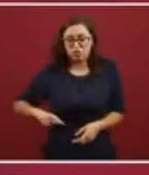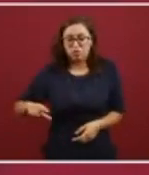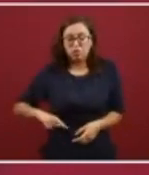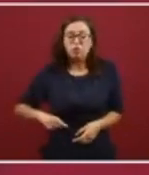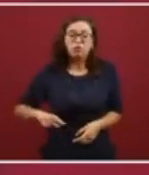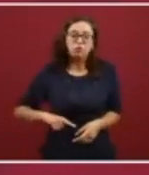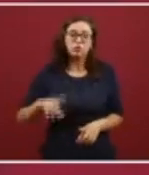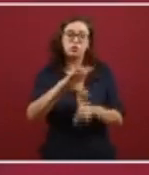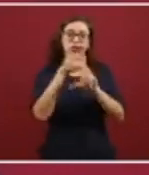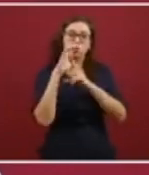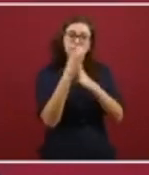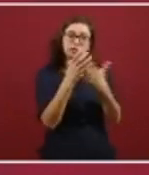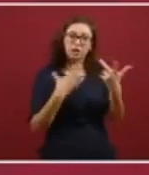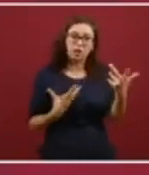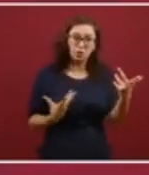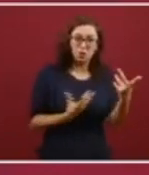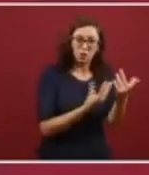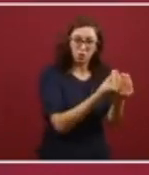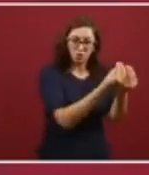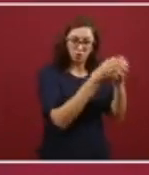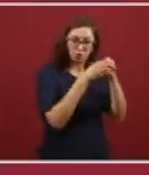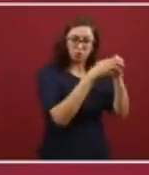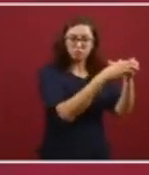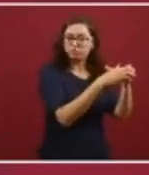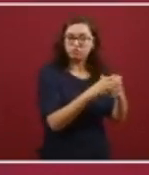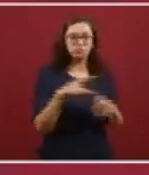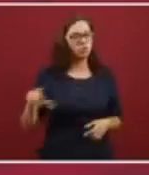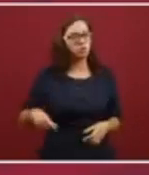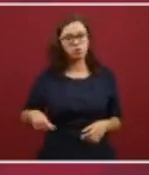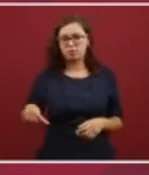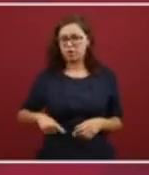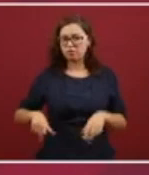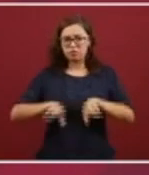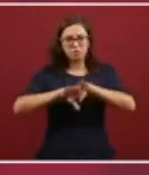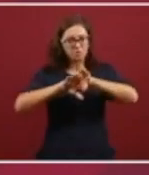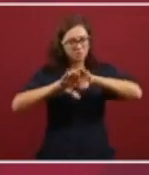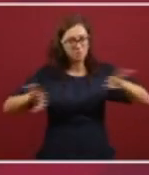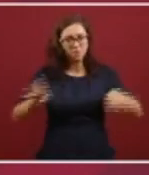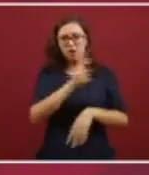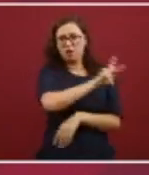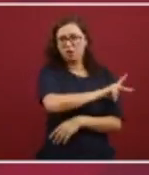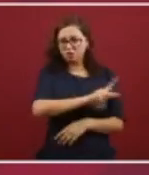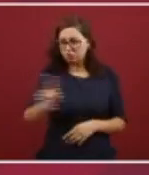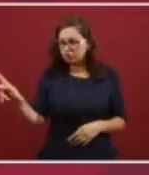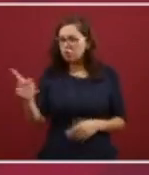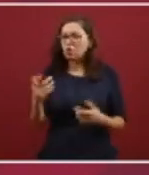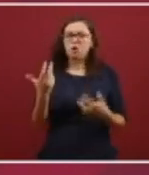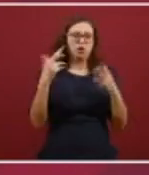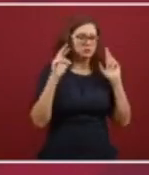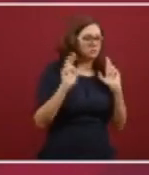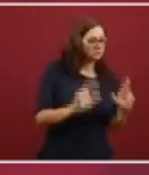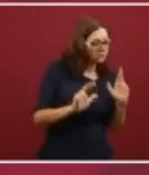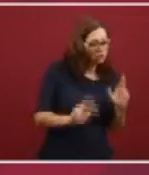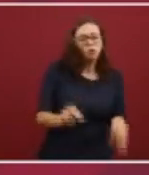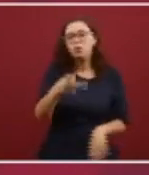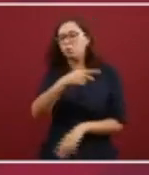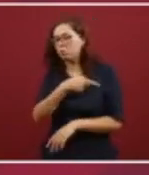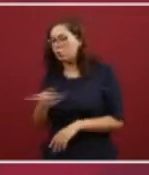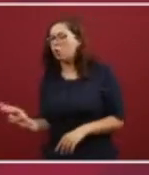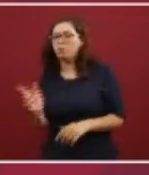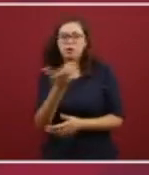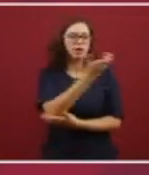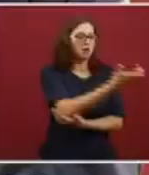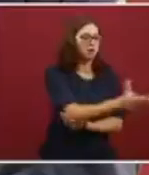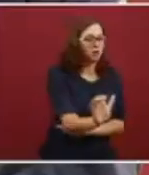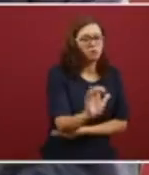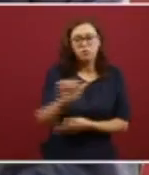No, el gobierno es de todos, es de ricos y es de pobres, y de los que viven en el campo y de los que viven en la ciudad,